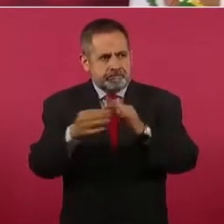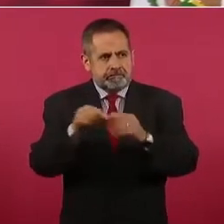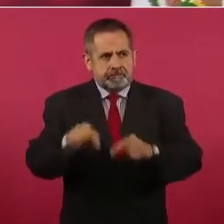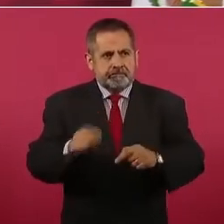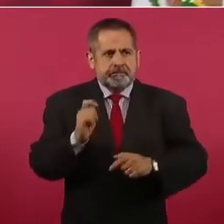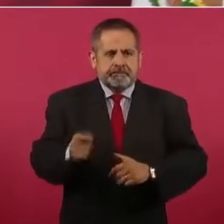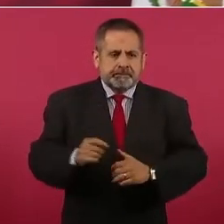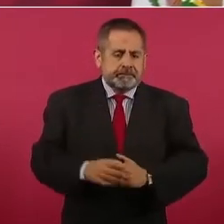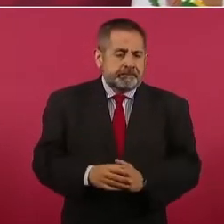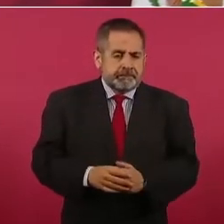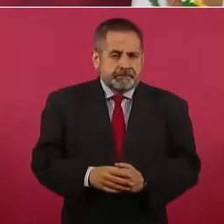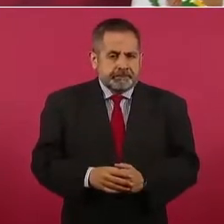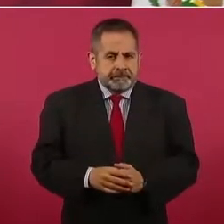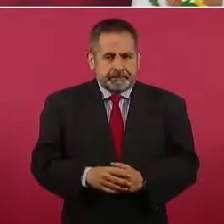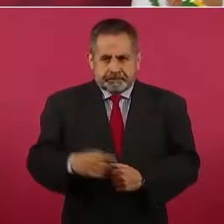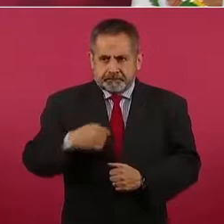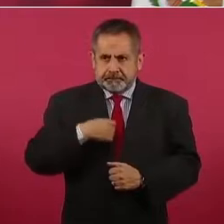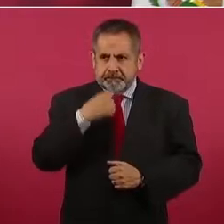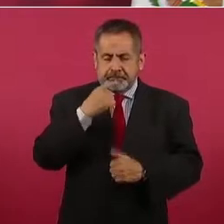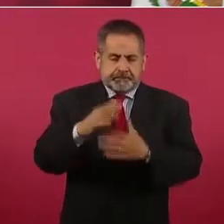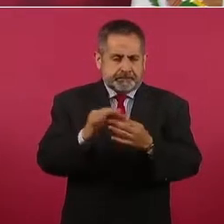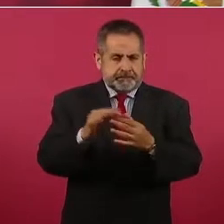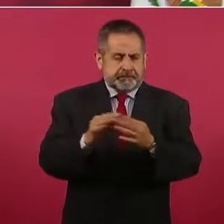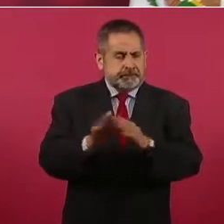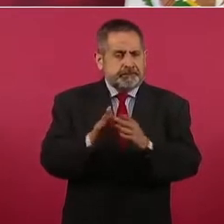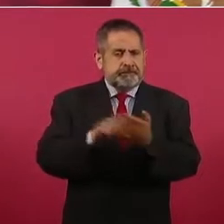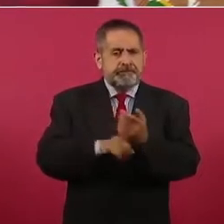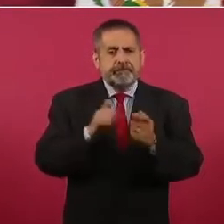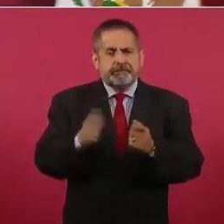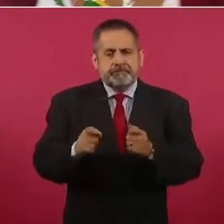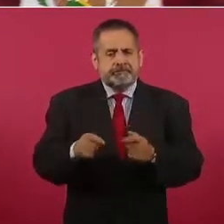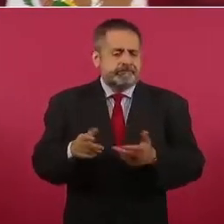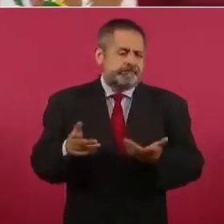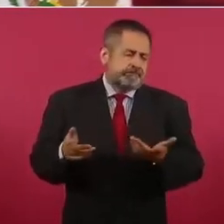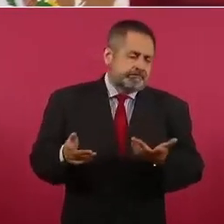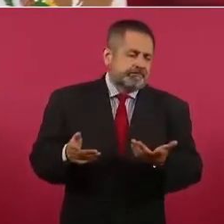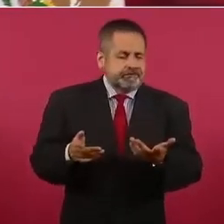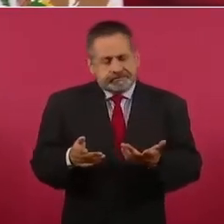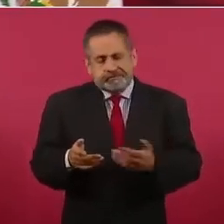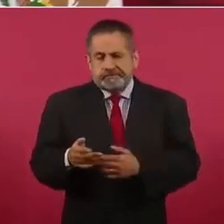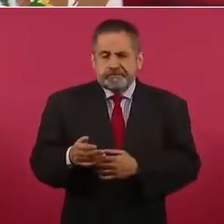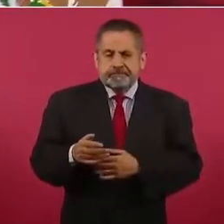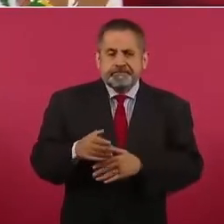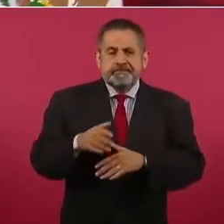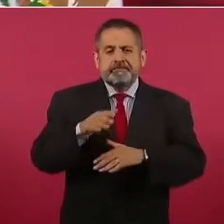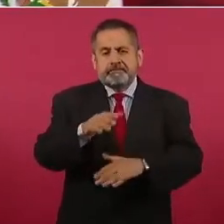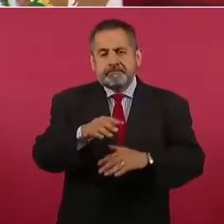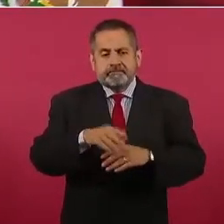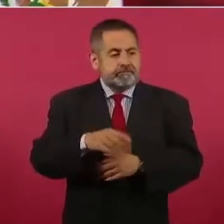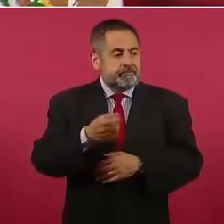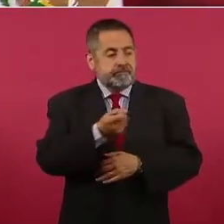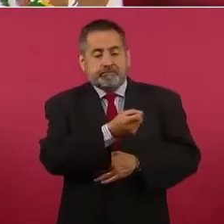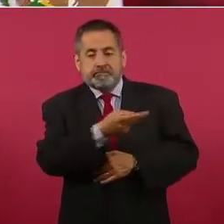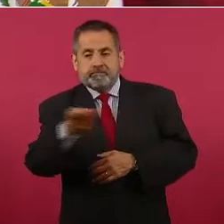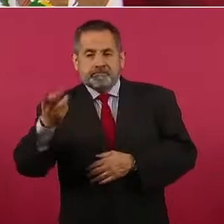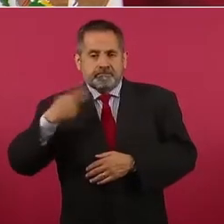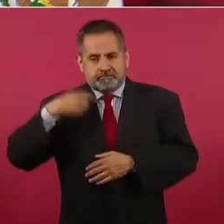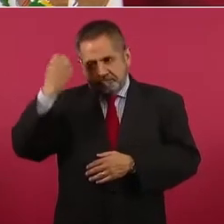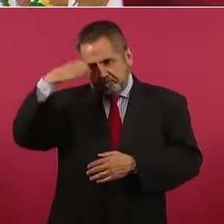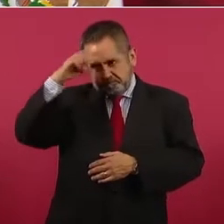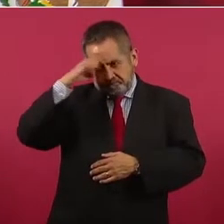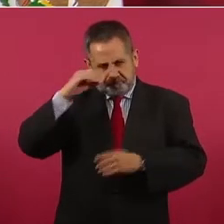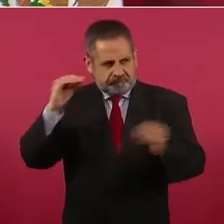pero esto, decía yo, tiene que ver con el debate con expertos.